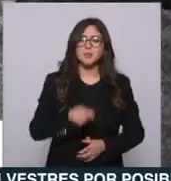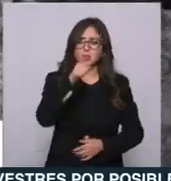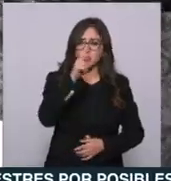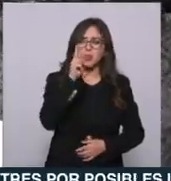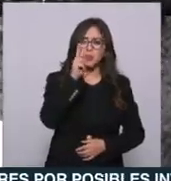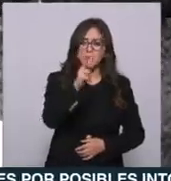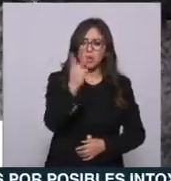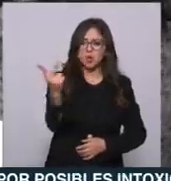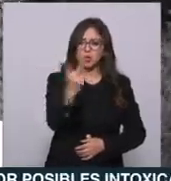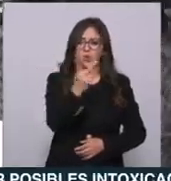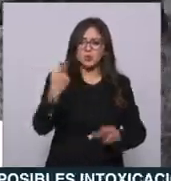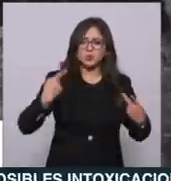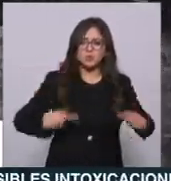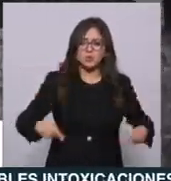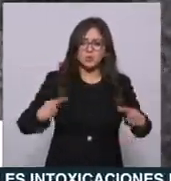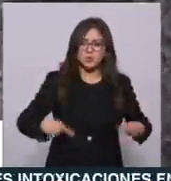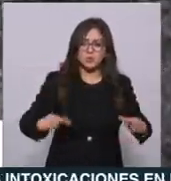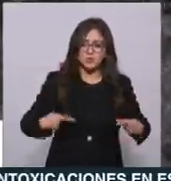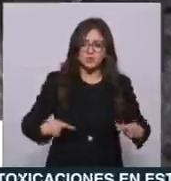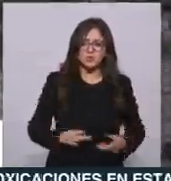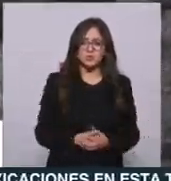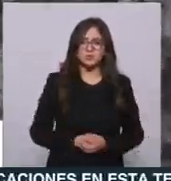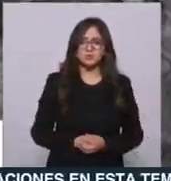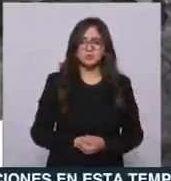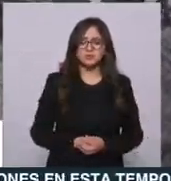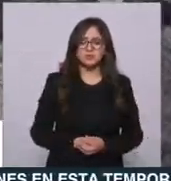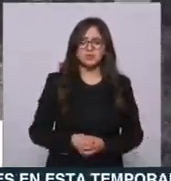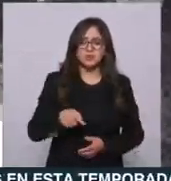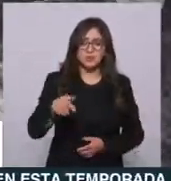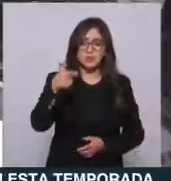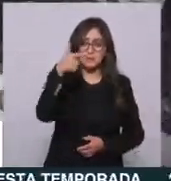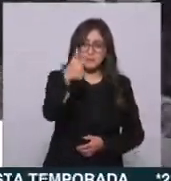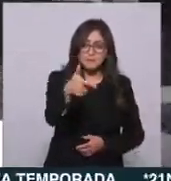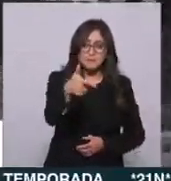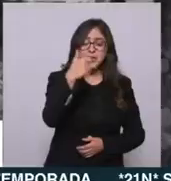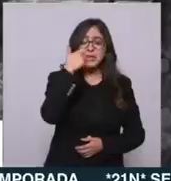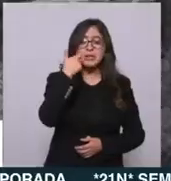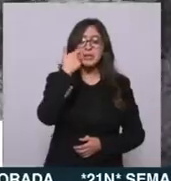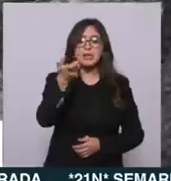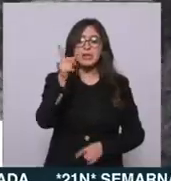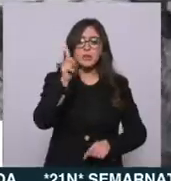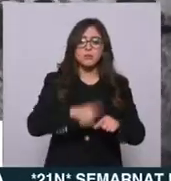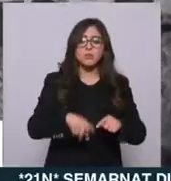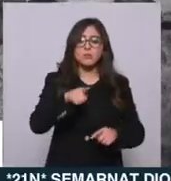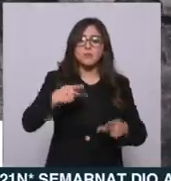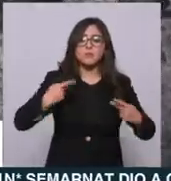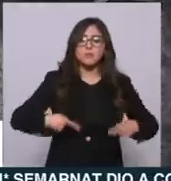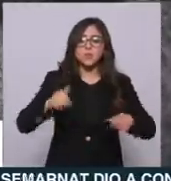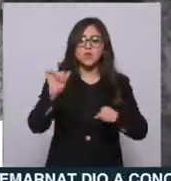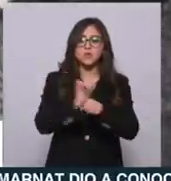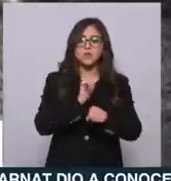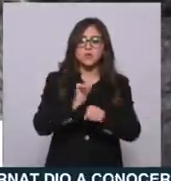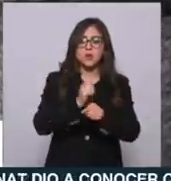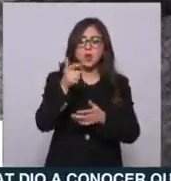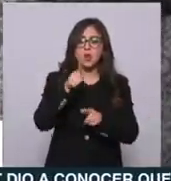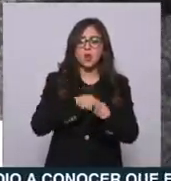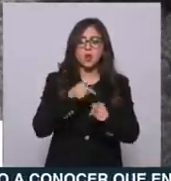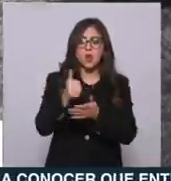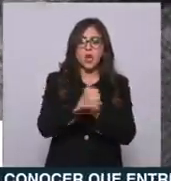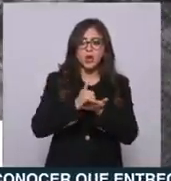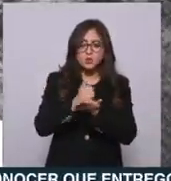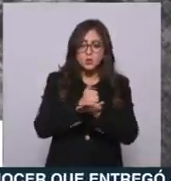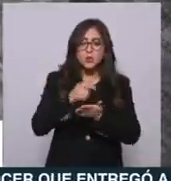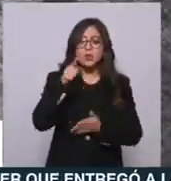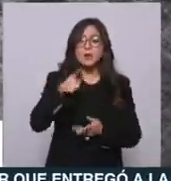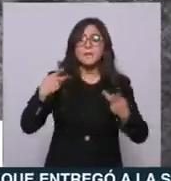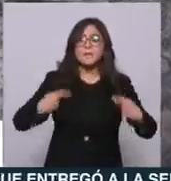Observe a estos dos sujetos. A punta de pistola, tratan de asaltar al conductor del auto azul y como